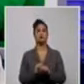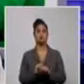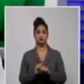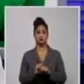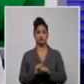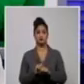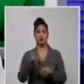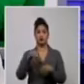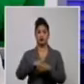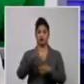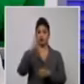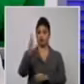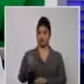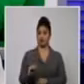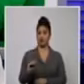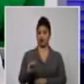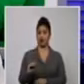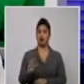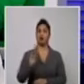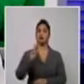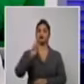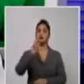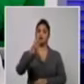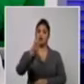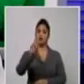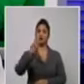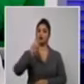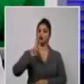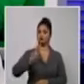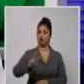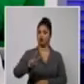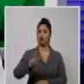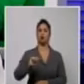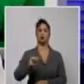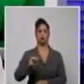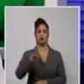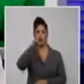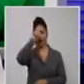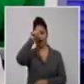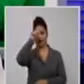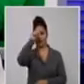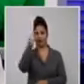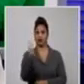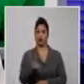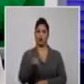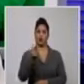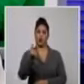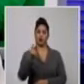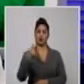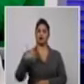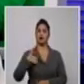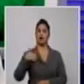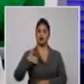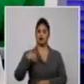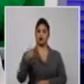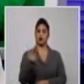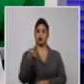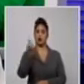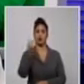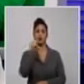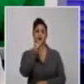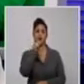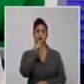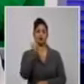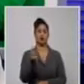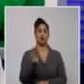3, del Congo 2, de Alemania 1, de Canadá 1, de Rusia 1,